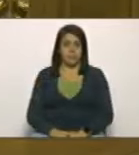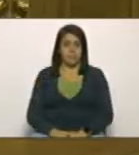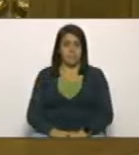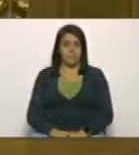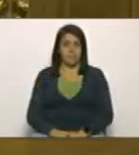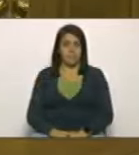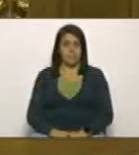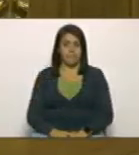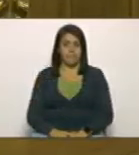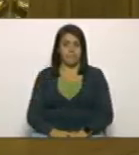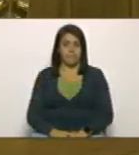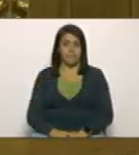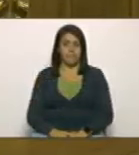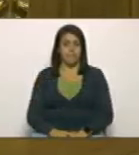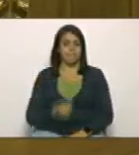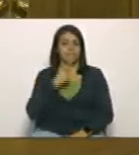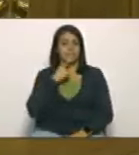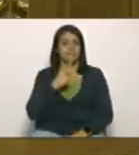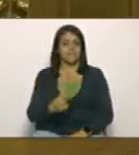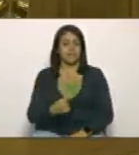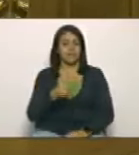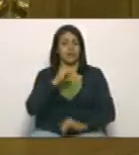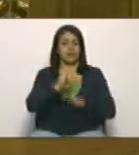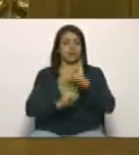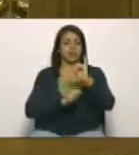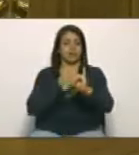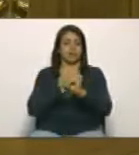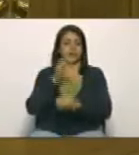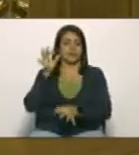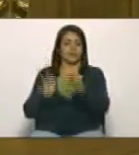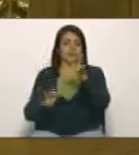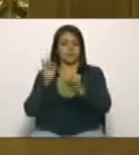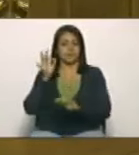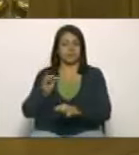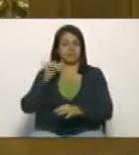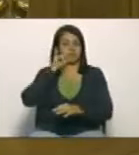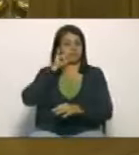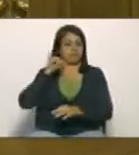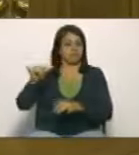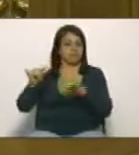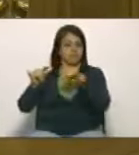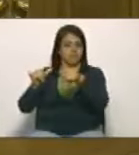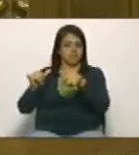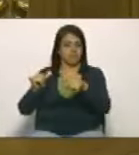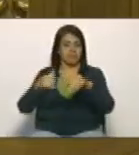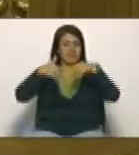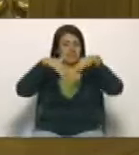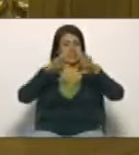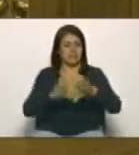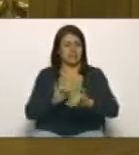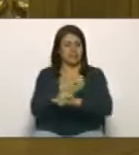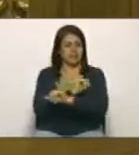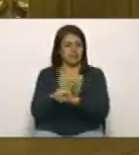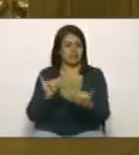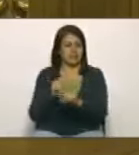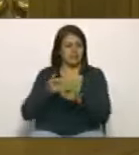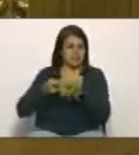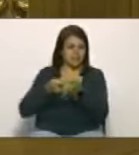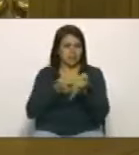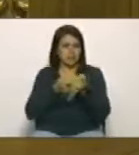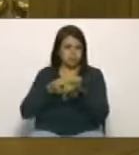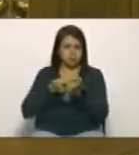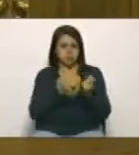se puesta a decirle a la Corte Internacional de Justicia en demandar que se cese el ataque